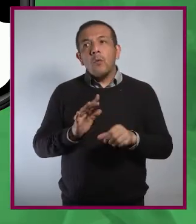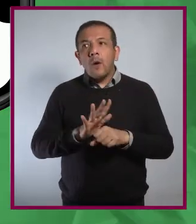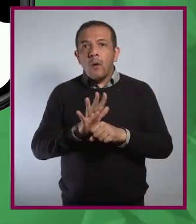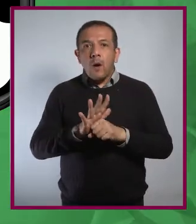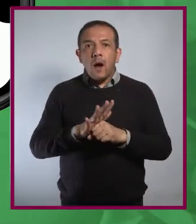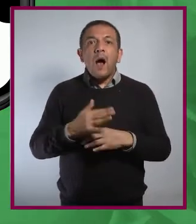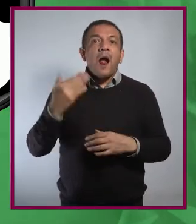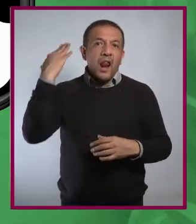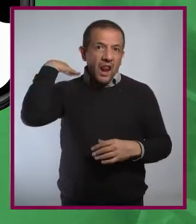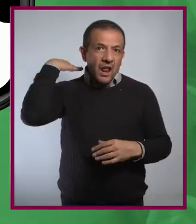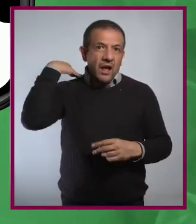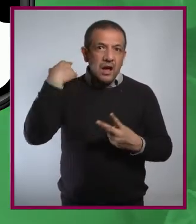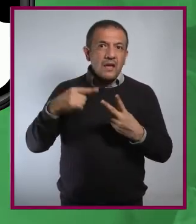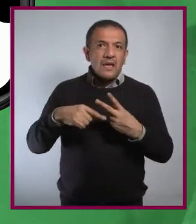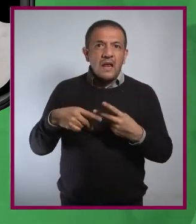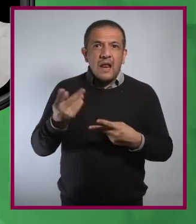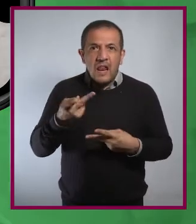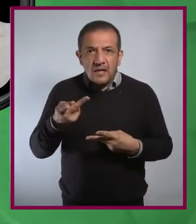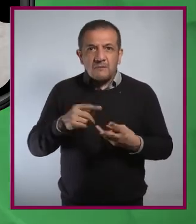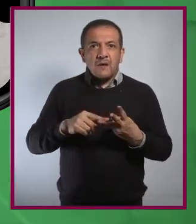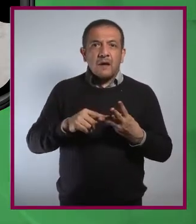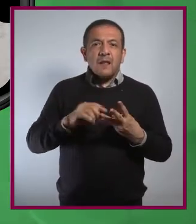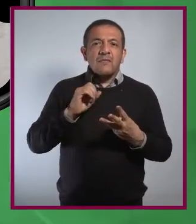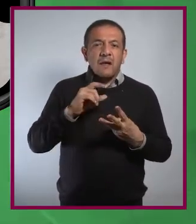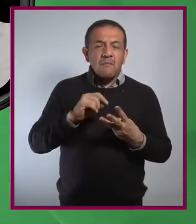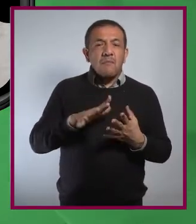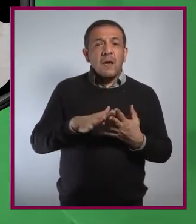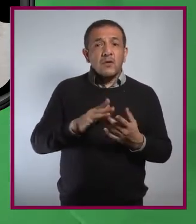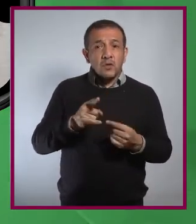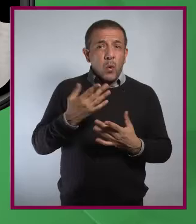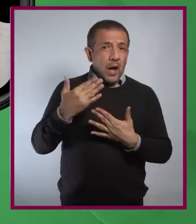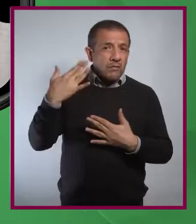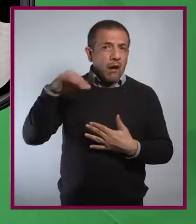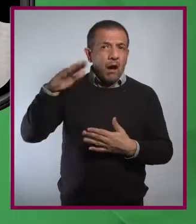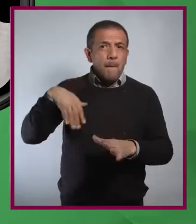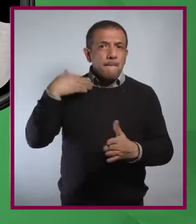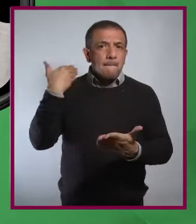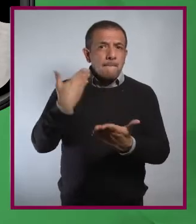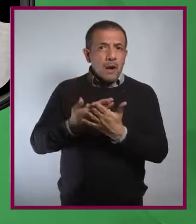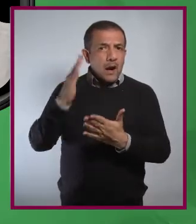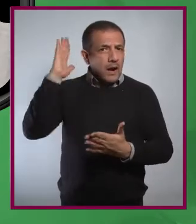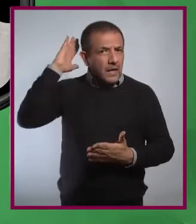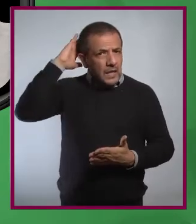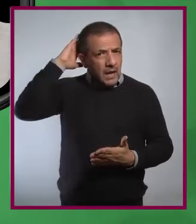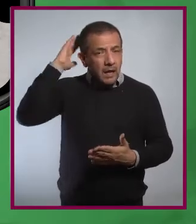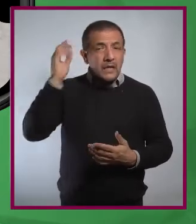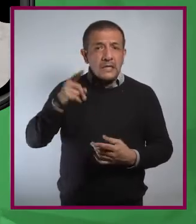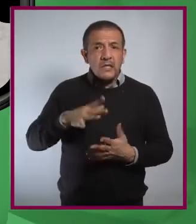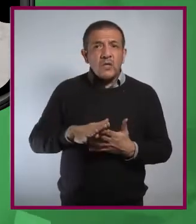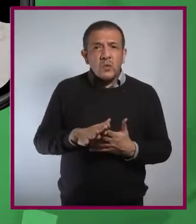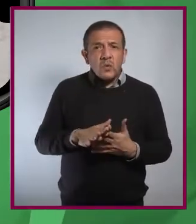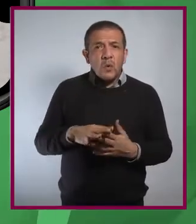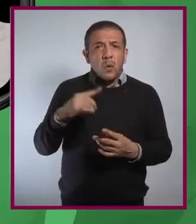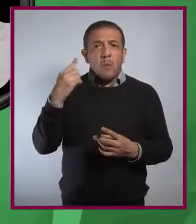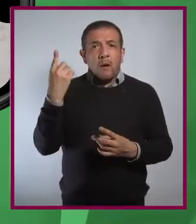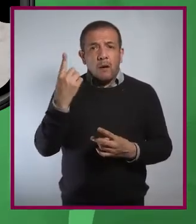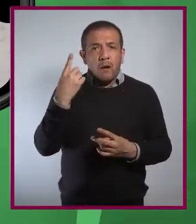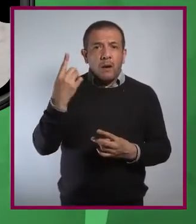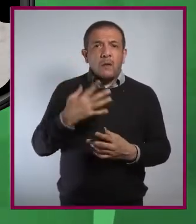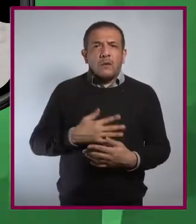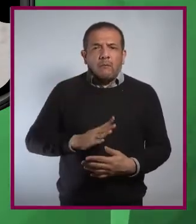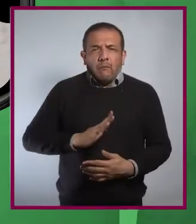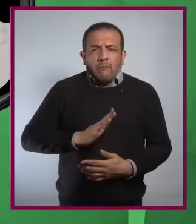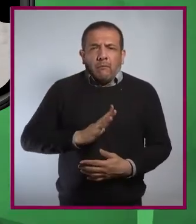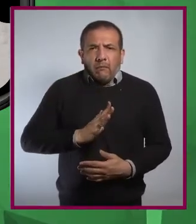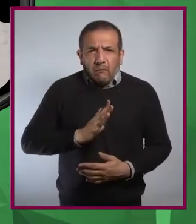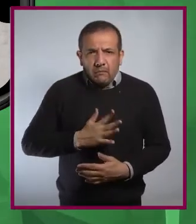la espalda y las piernas. Me dio un golpe en la cabeza muy fuerte, me dieron mareos y náuseas